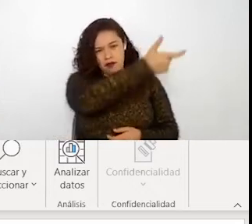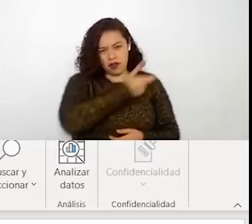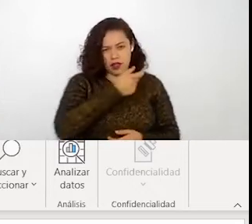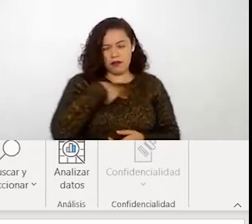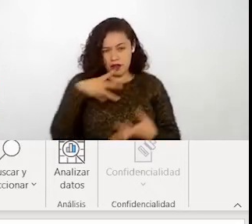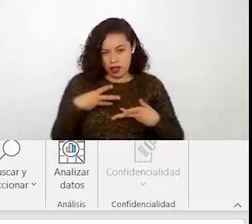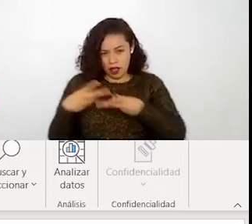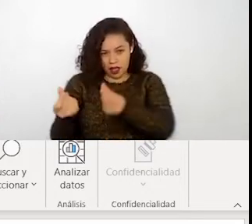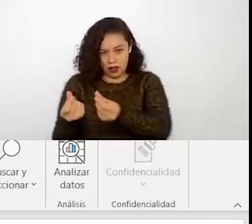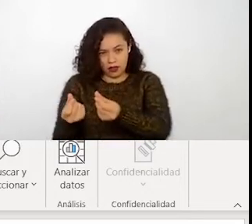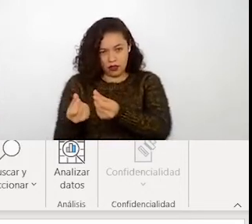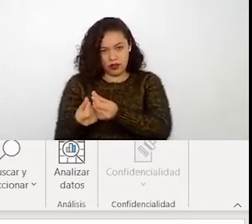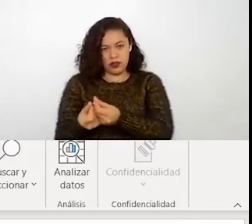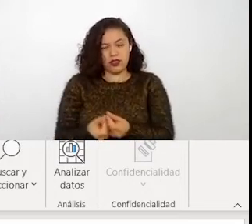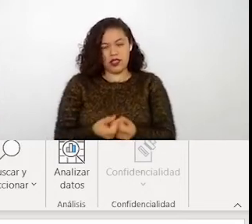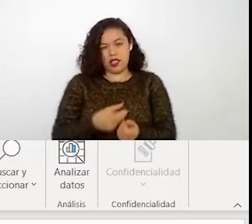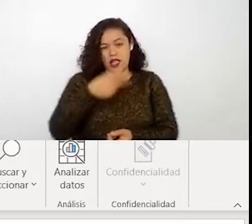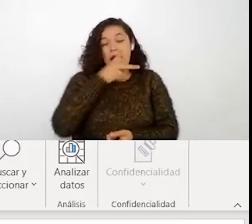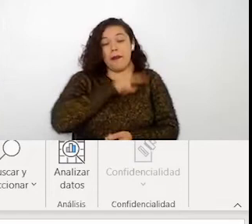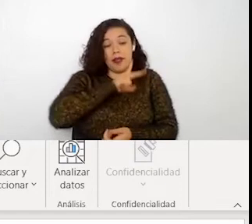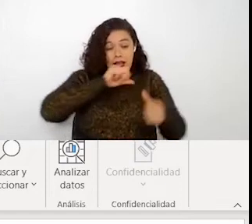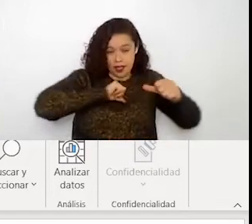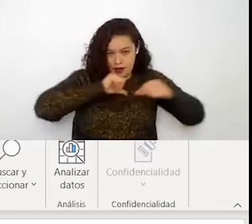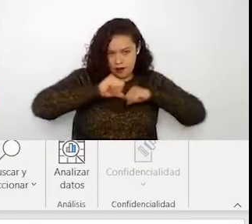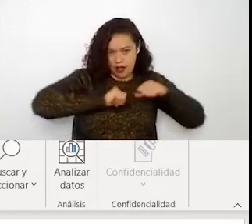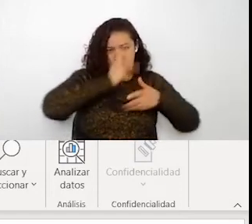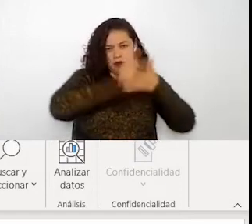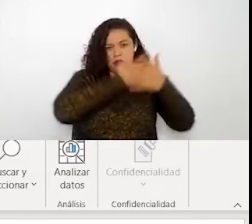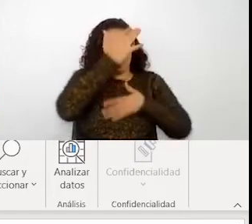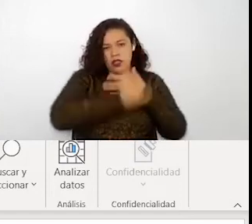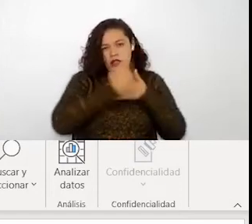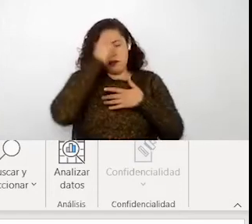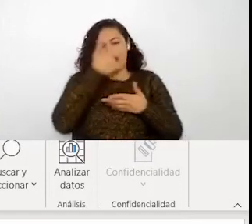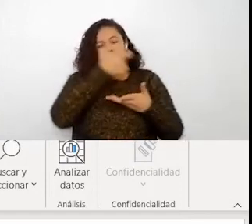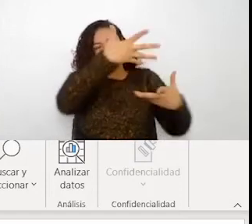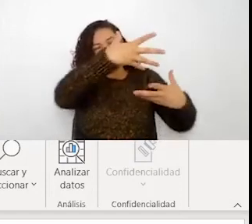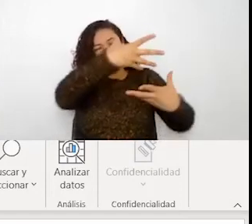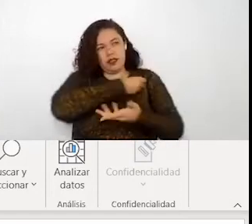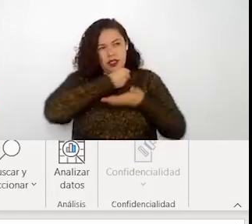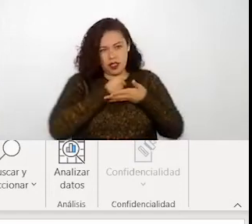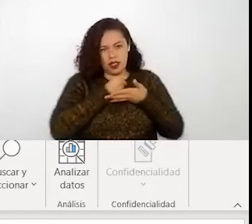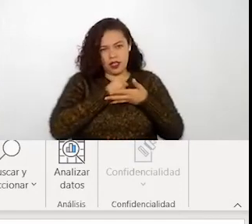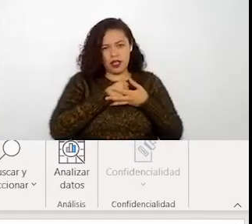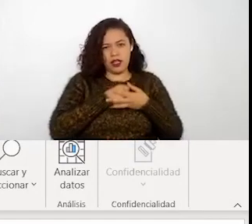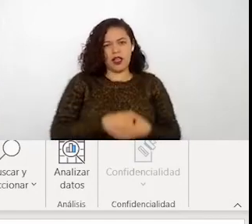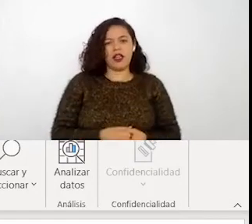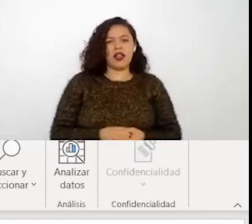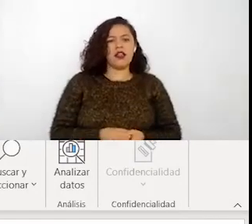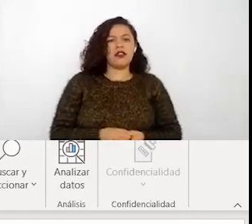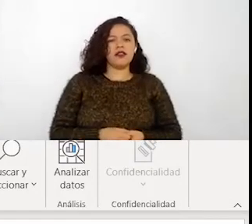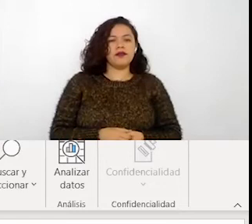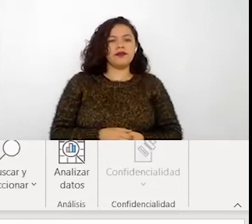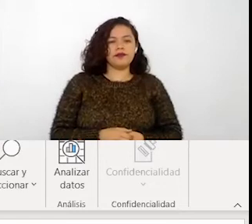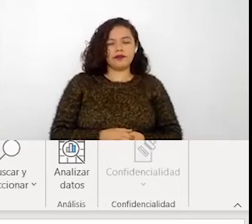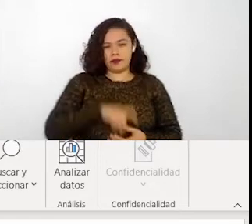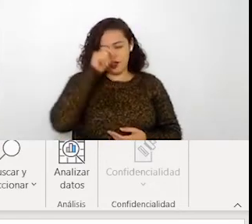ingresos de la actividad asistencial mis proyectos de financiamiento que es lo mismo que tenemos en la plataforma que también